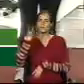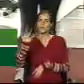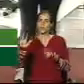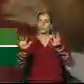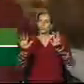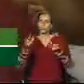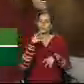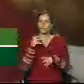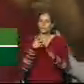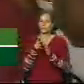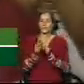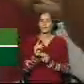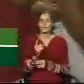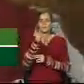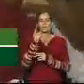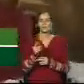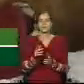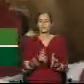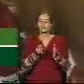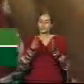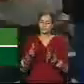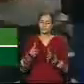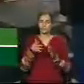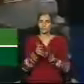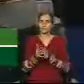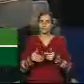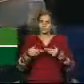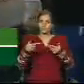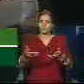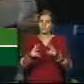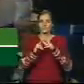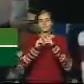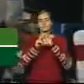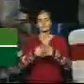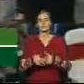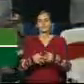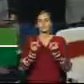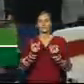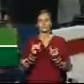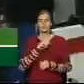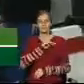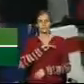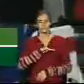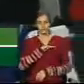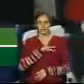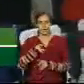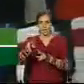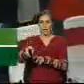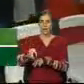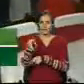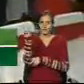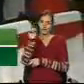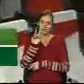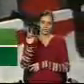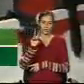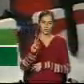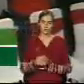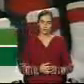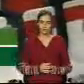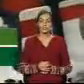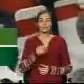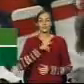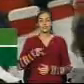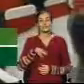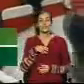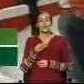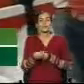7.714.958. En la primera fase de entrega de créditos de la misión AgroVenezuela,